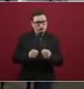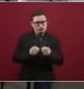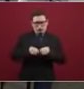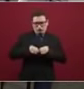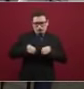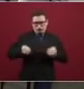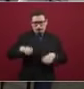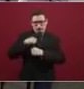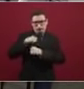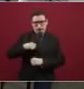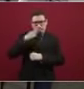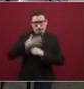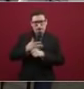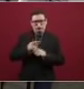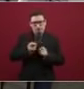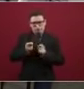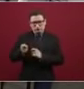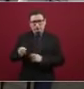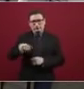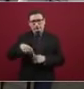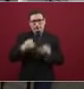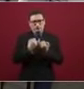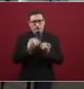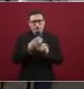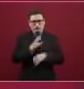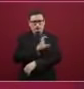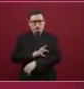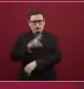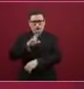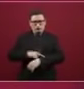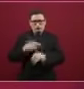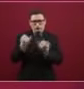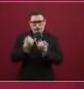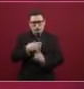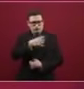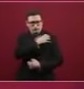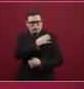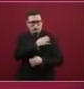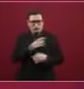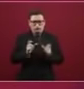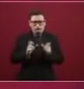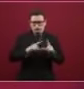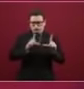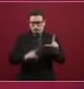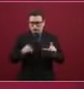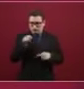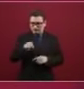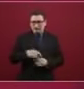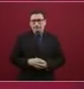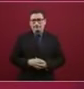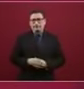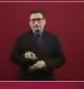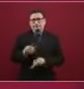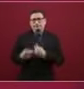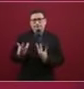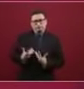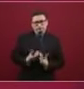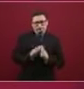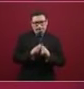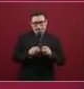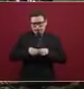los integrantes de la coordinación y al comandante de la Guardia Nacional que nos